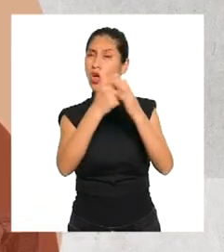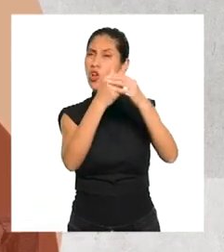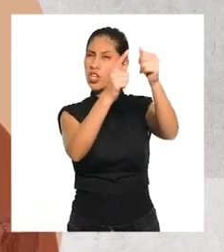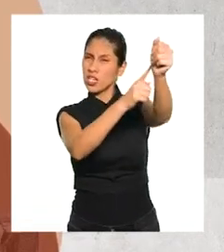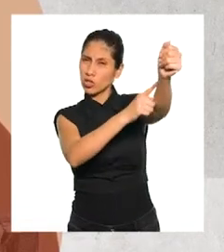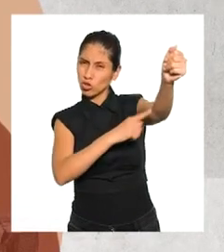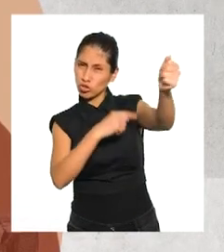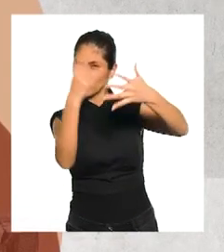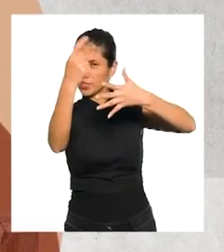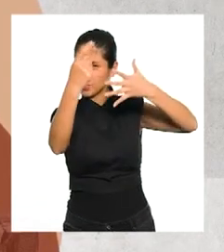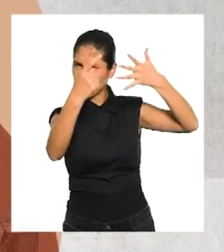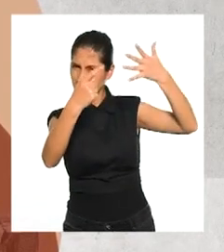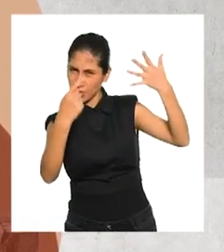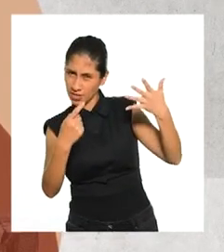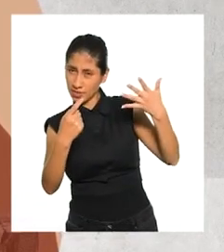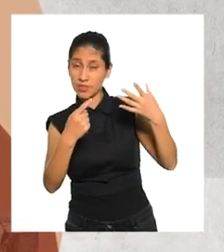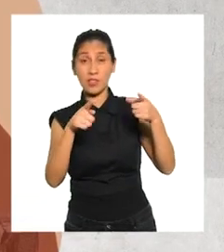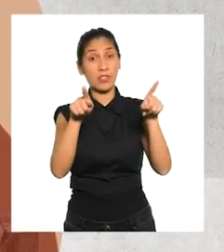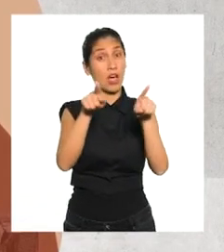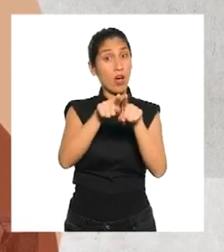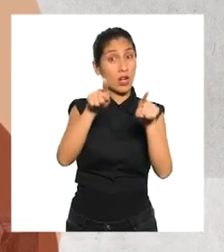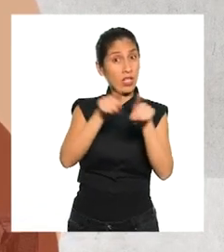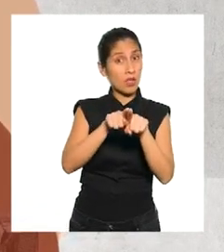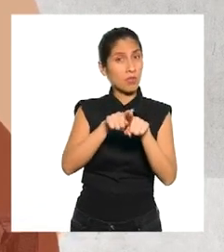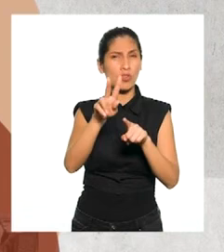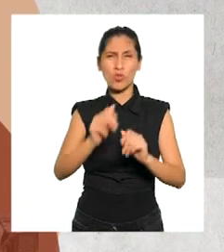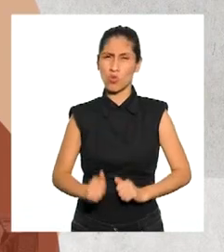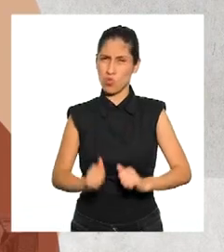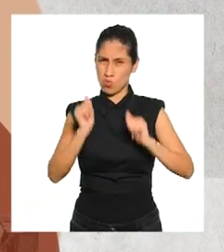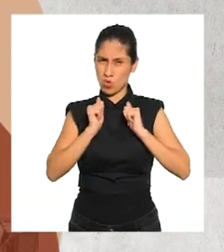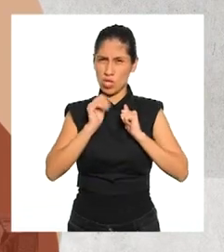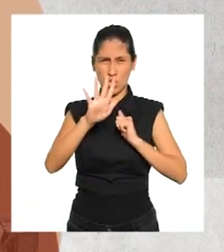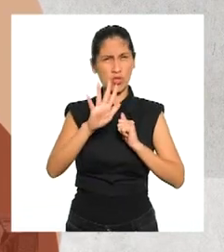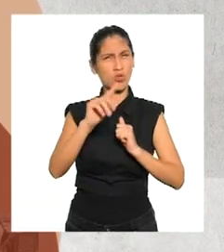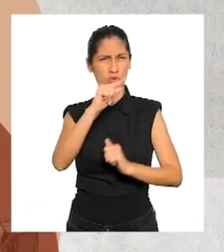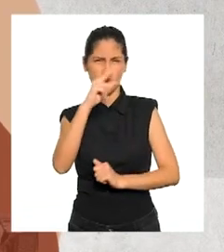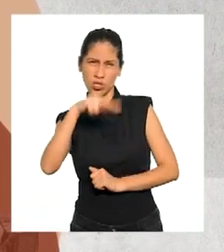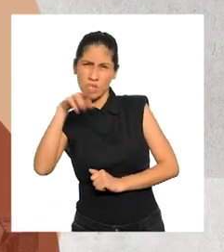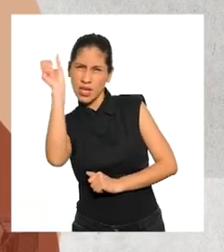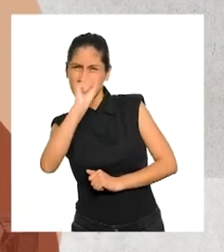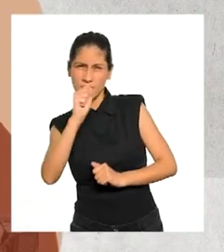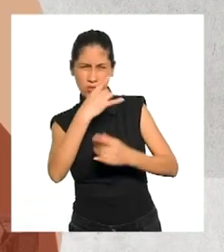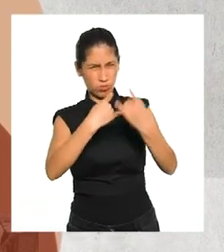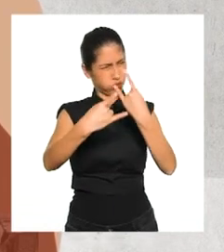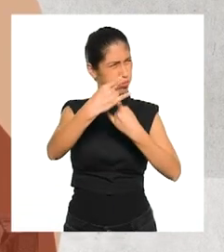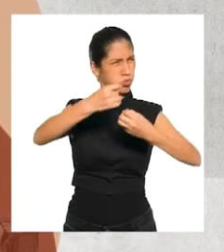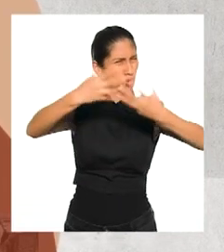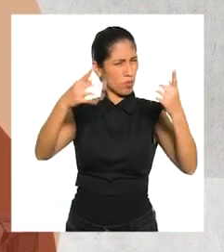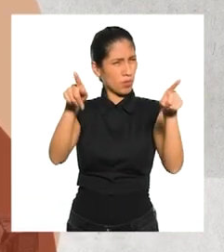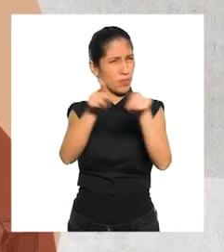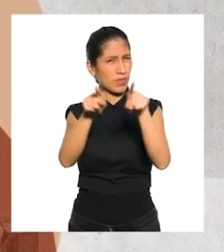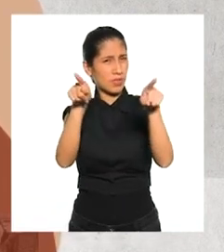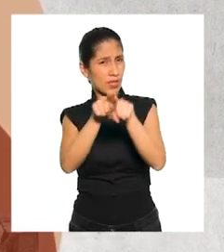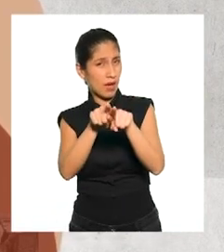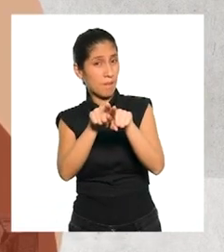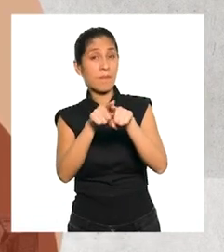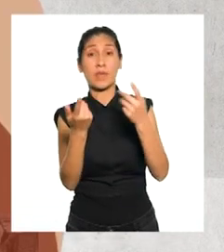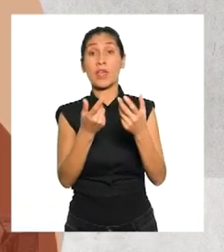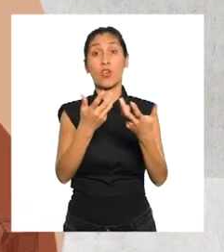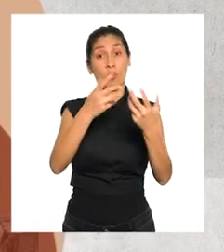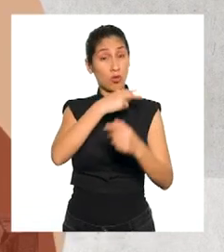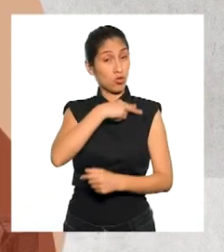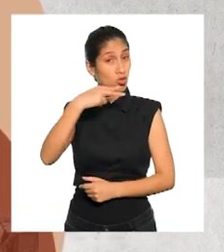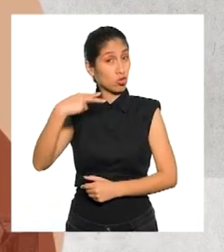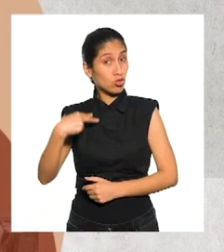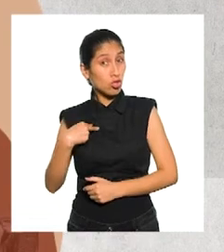vida podrían influir en la expresión de genes? ¿Qué podríamos hacer para que los determinantes de salud influyan lo menos posible en